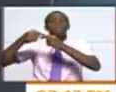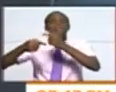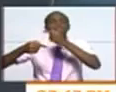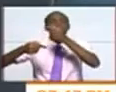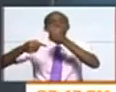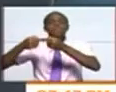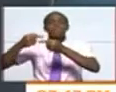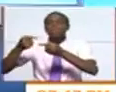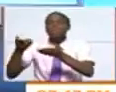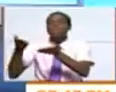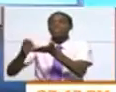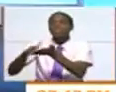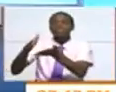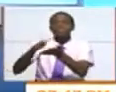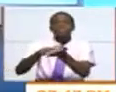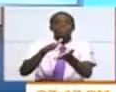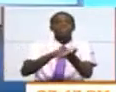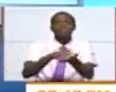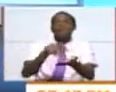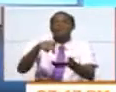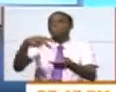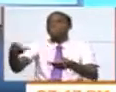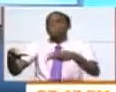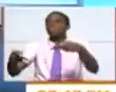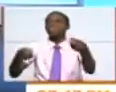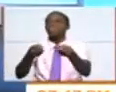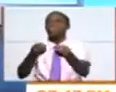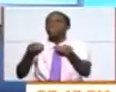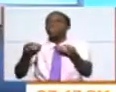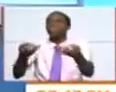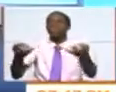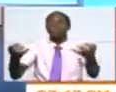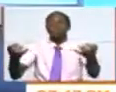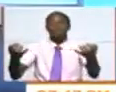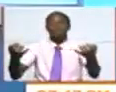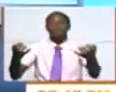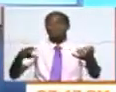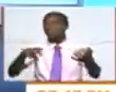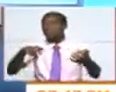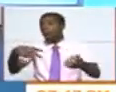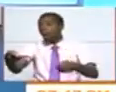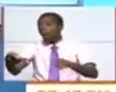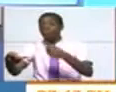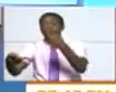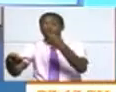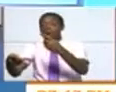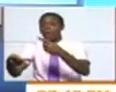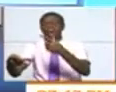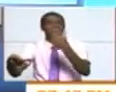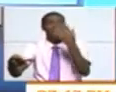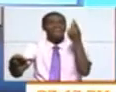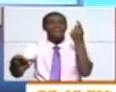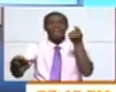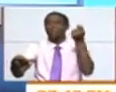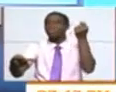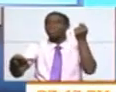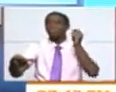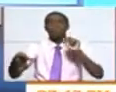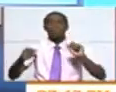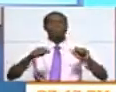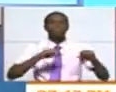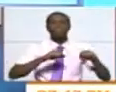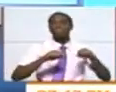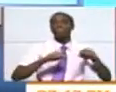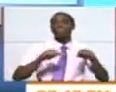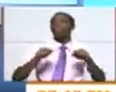de muertos y de caídos, que apenas caen, inmediatamente los jueces, que son ahora